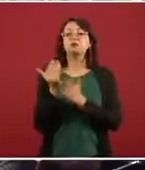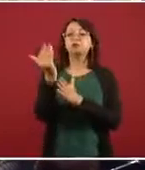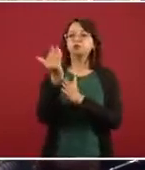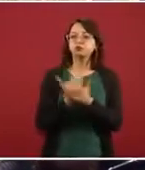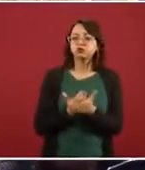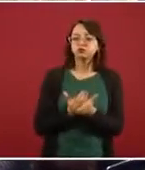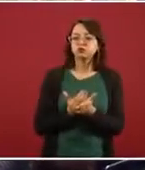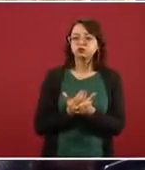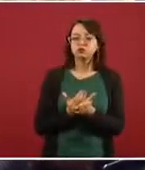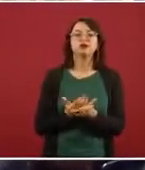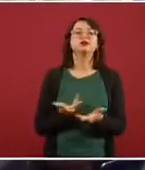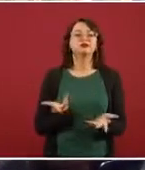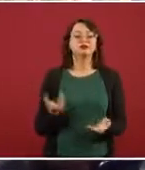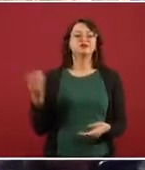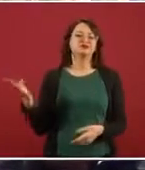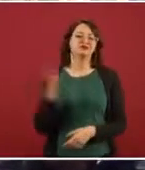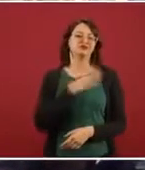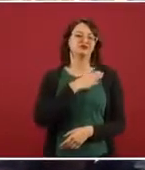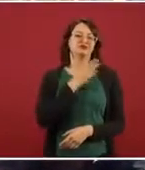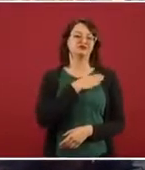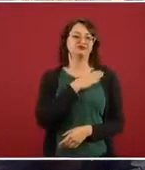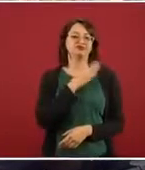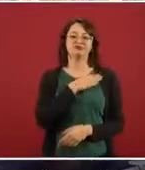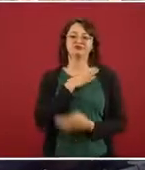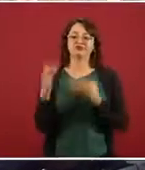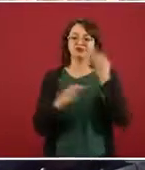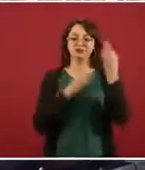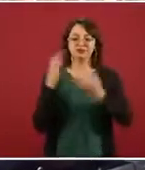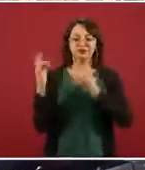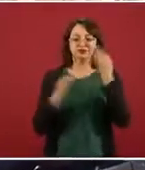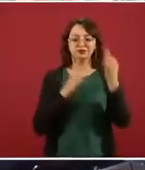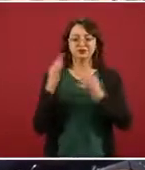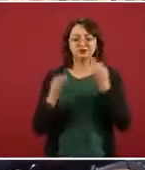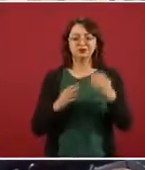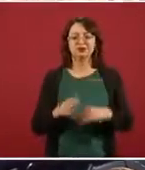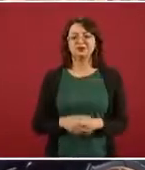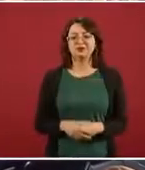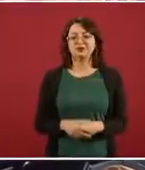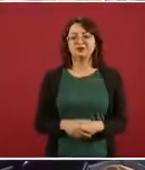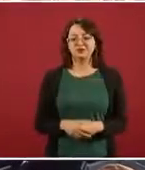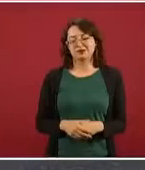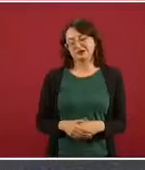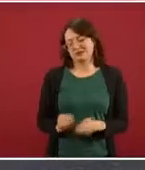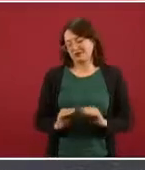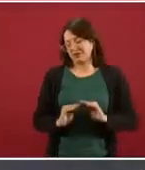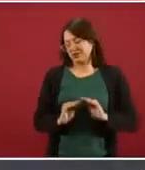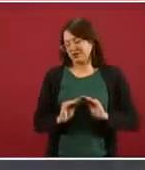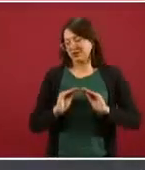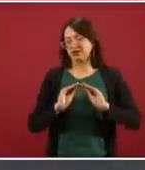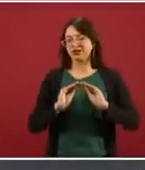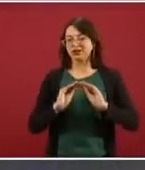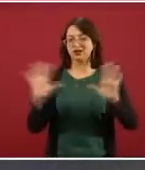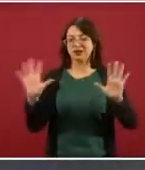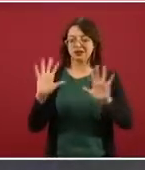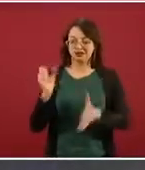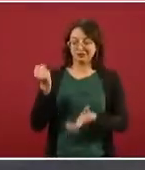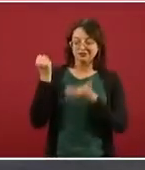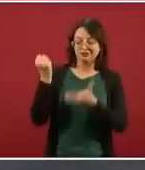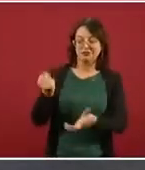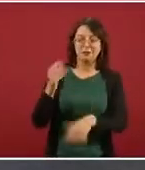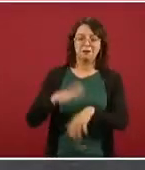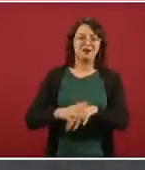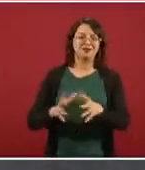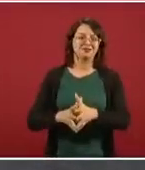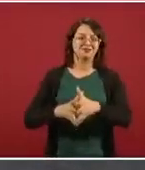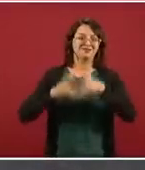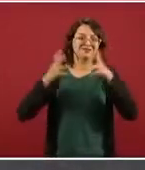Entonces, esto es bueno. Claro, el presupuesto se eleva. Por